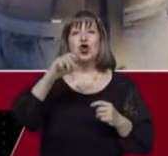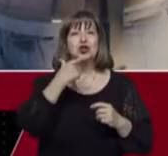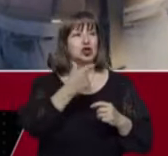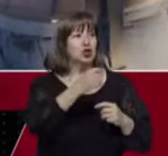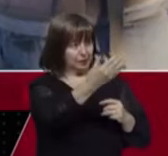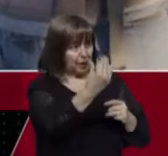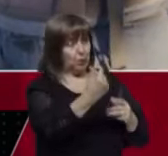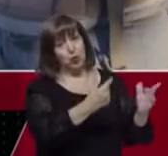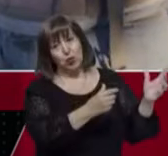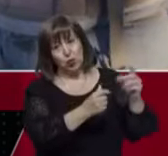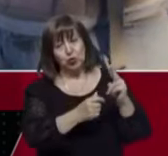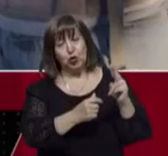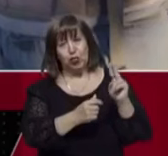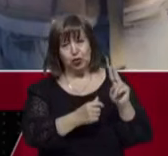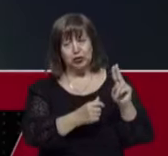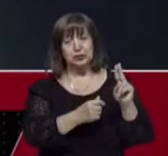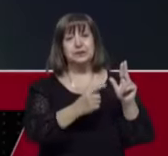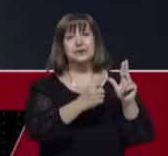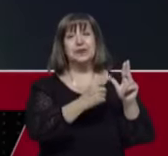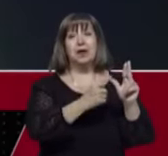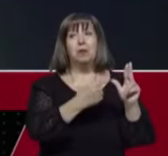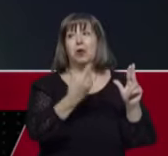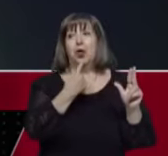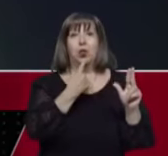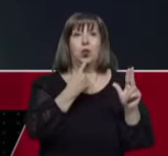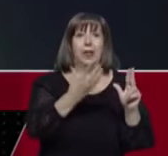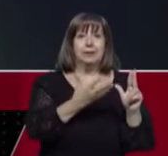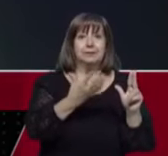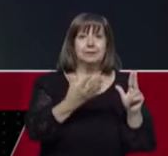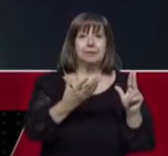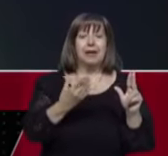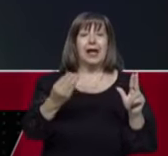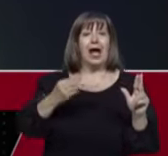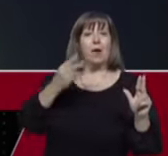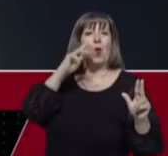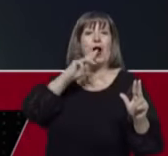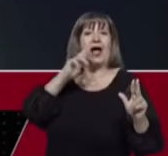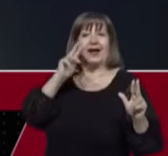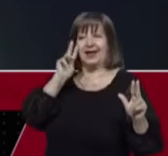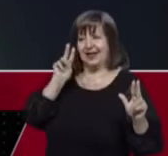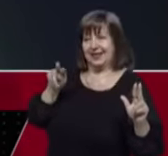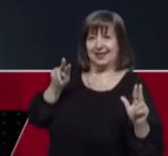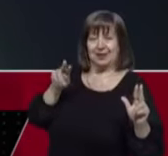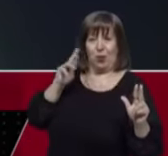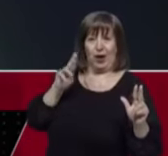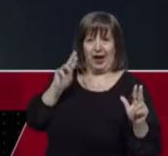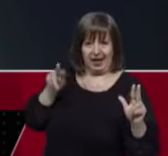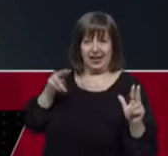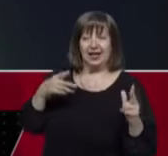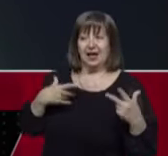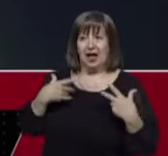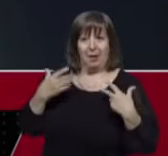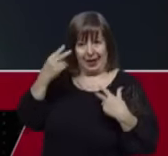acompañara, justamente porque queríamos darle toda la confianza, la seguridad a la señora que